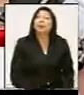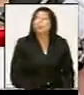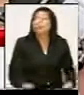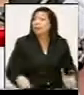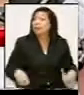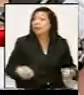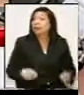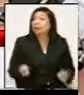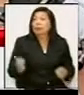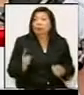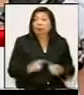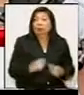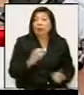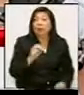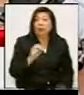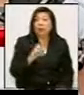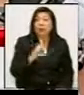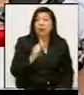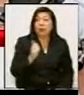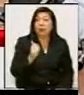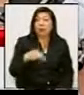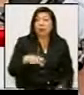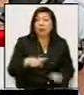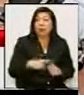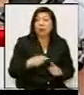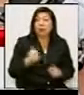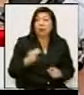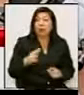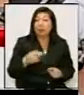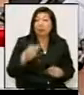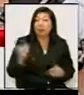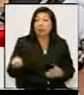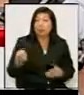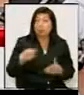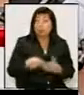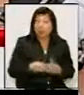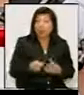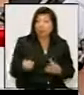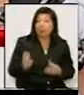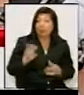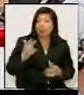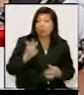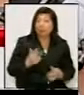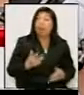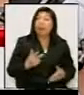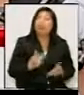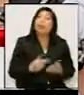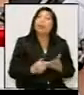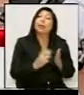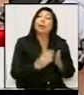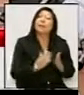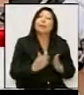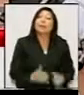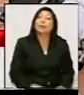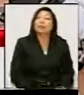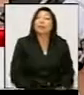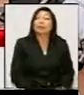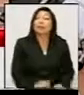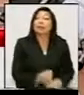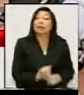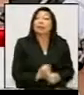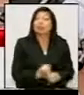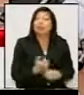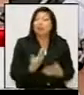gastar hasta Ollantaytambo y ahí tomar el tren. Entonces, ¿Qué medidas ustedes están tomando